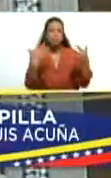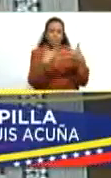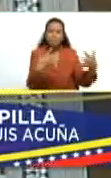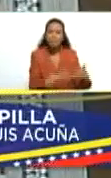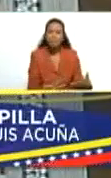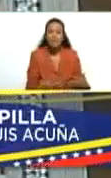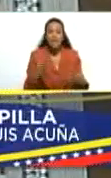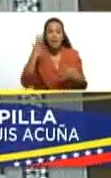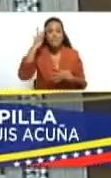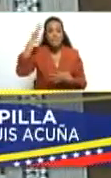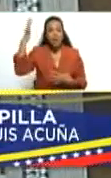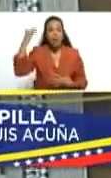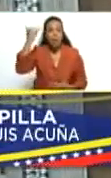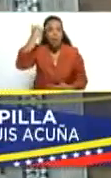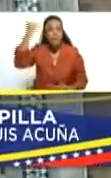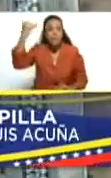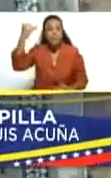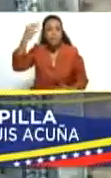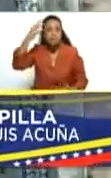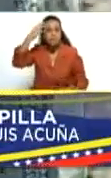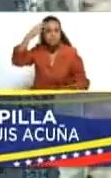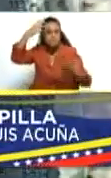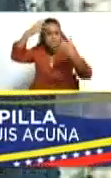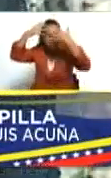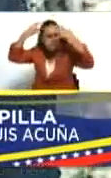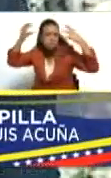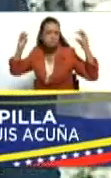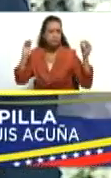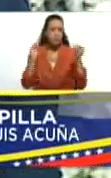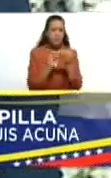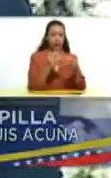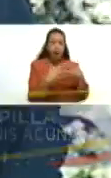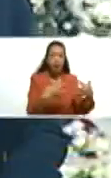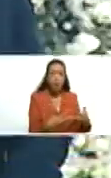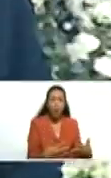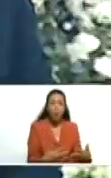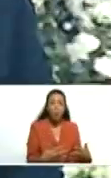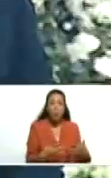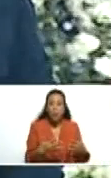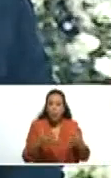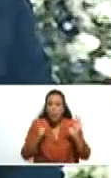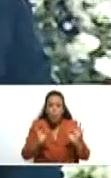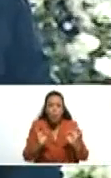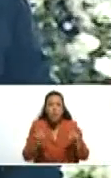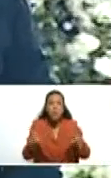Y Milagrero, que participó en el parto de esta nueva república.